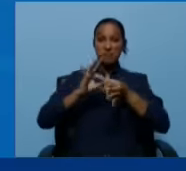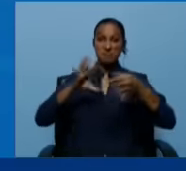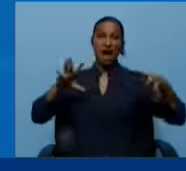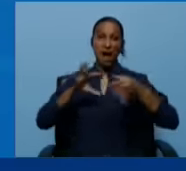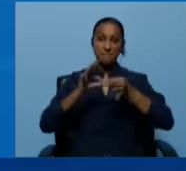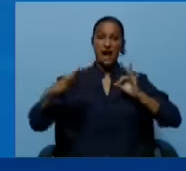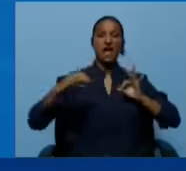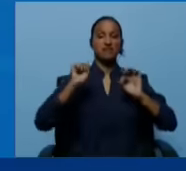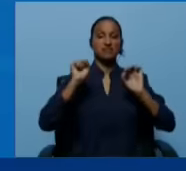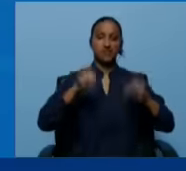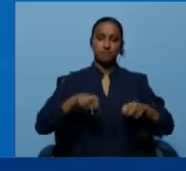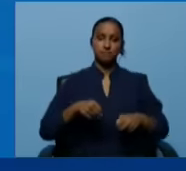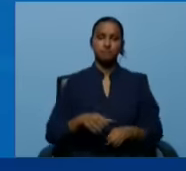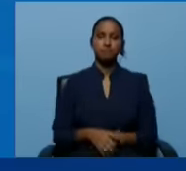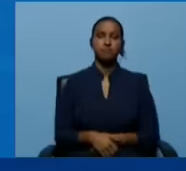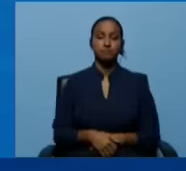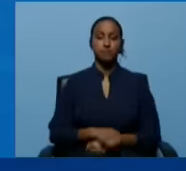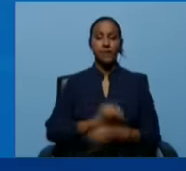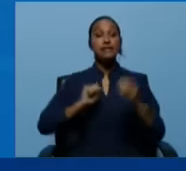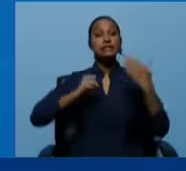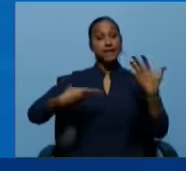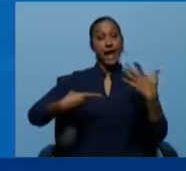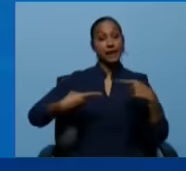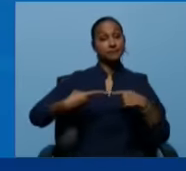6. Reconocemos...